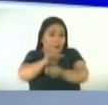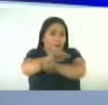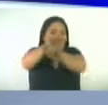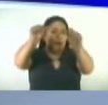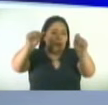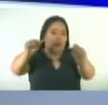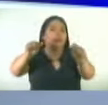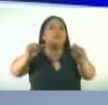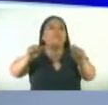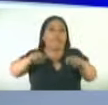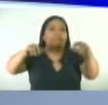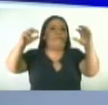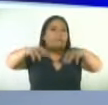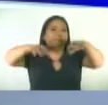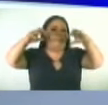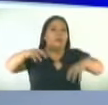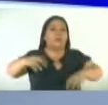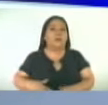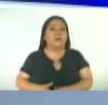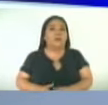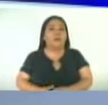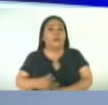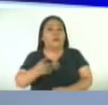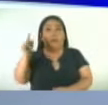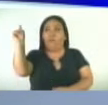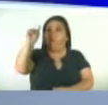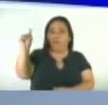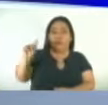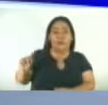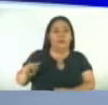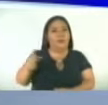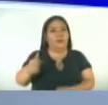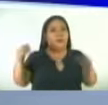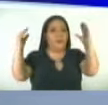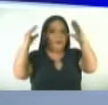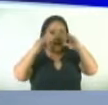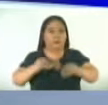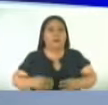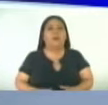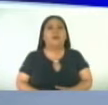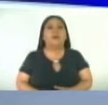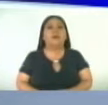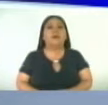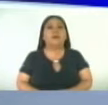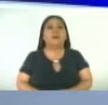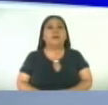vamos a tener tormentas, con actividad eléctrica incluso. Buenas noches. Buenas noches.